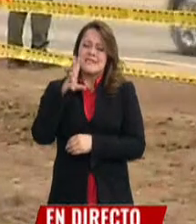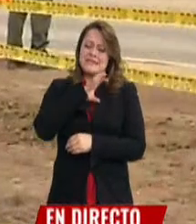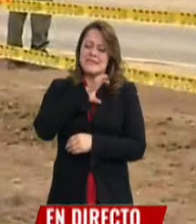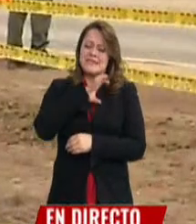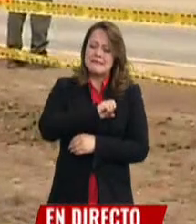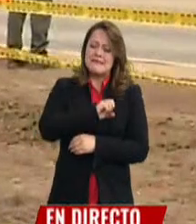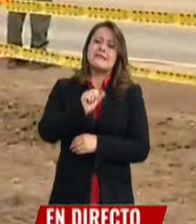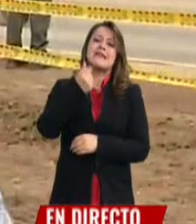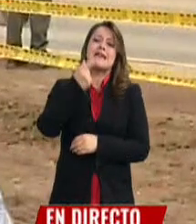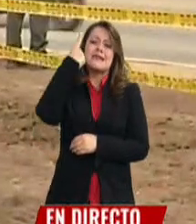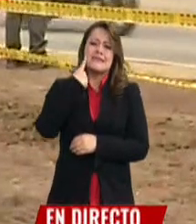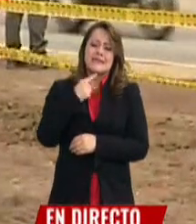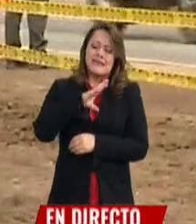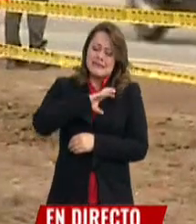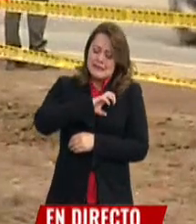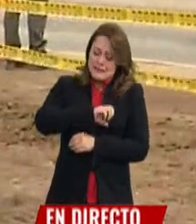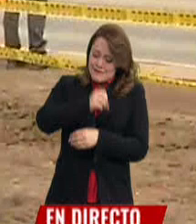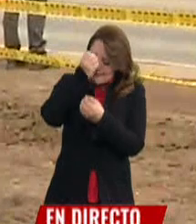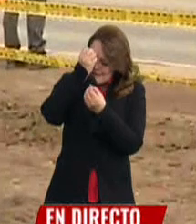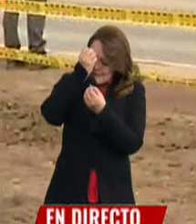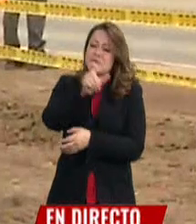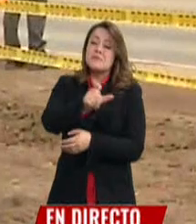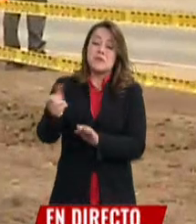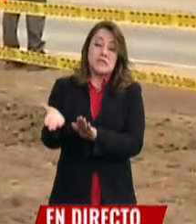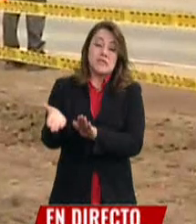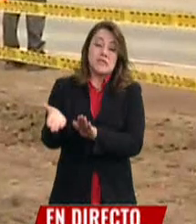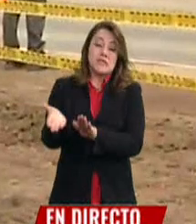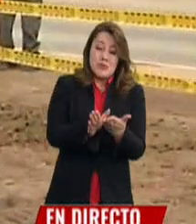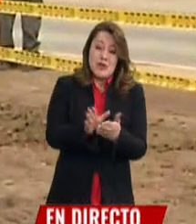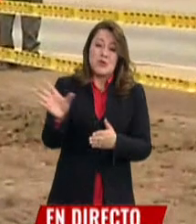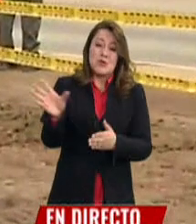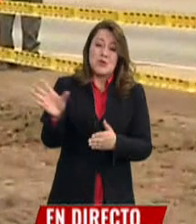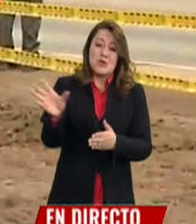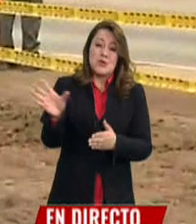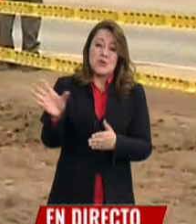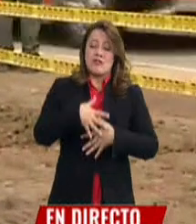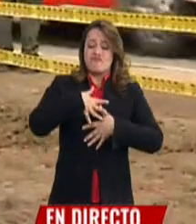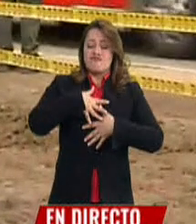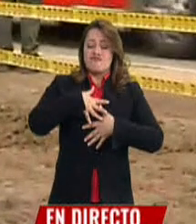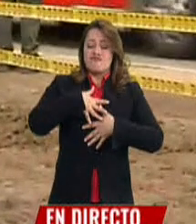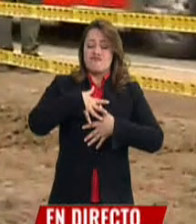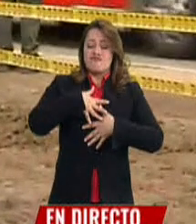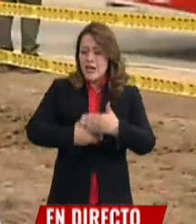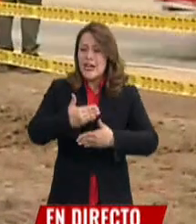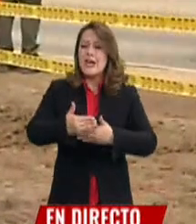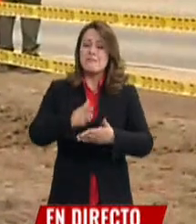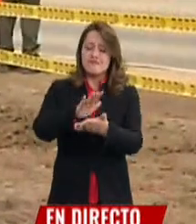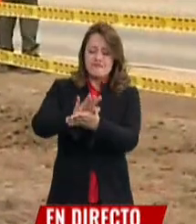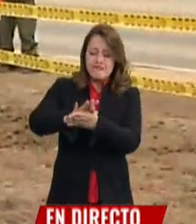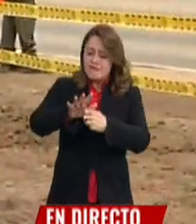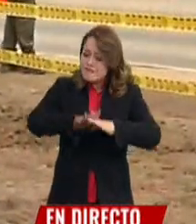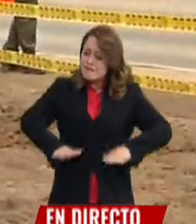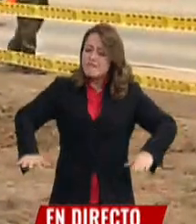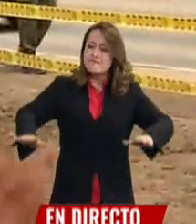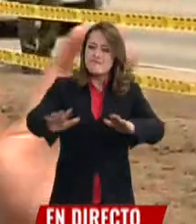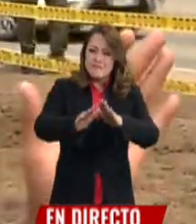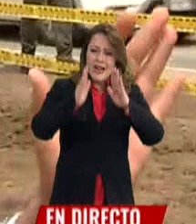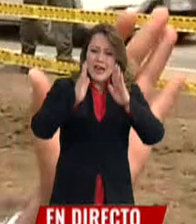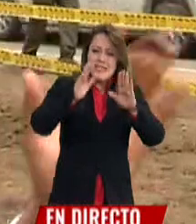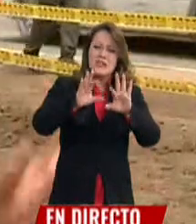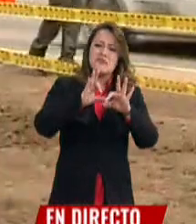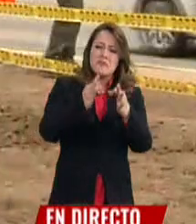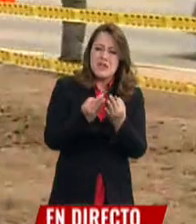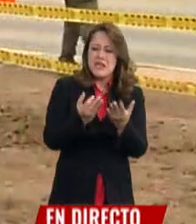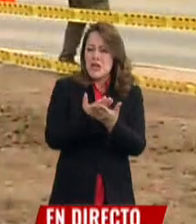días para poder hacer honor pues a las víctimas de esta tragedia, pero también para poder, digamos, atender de manera inmediata